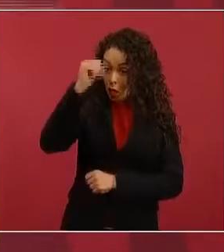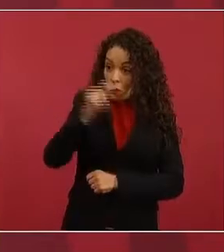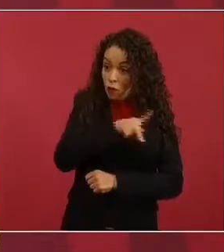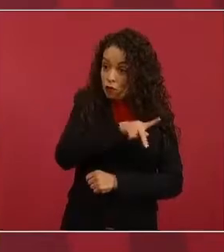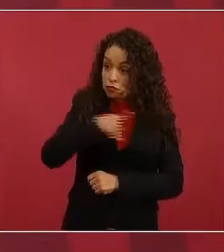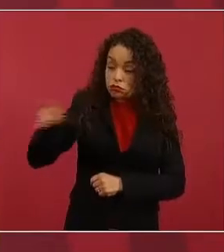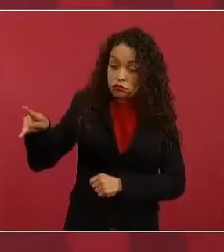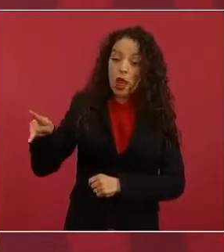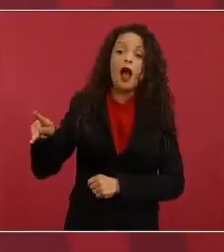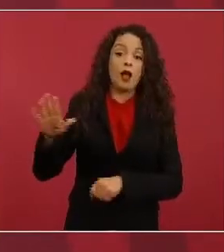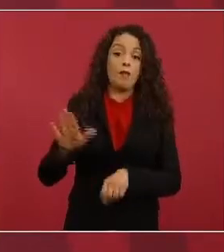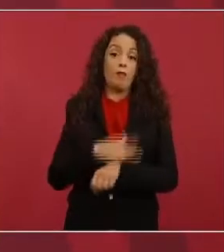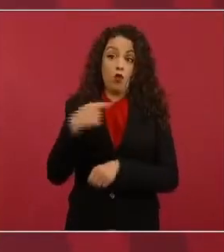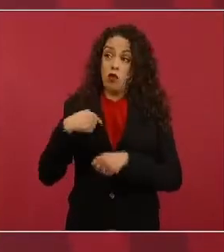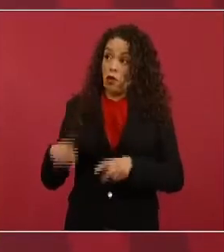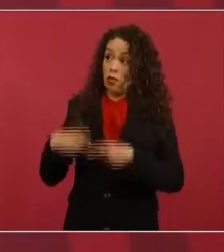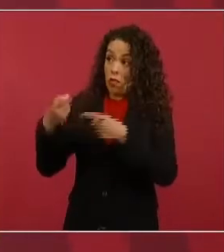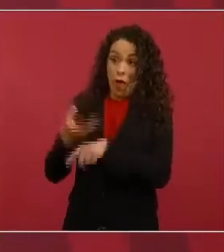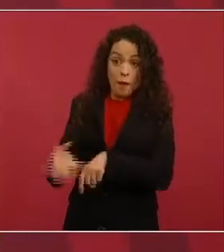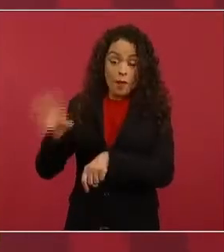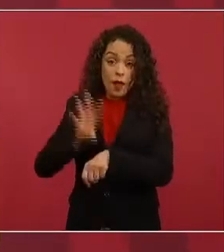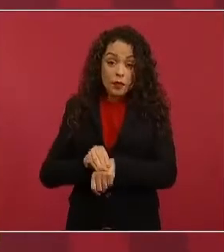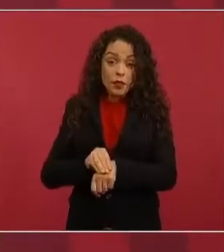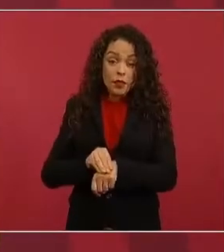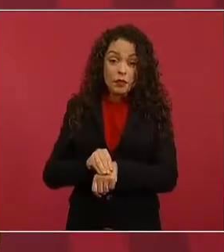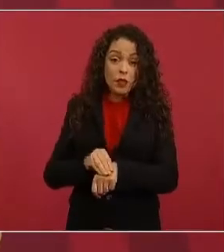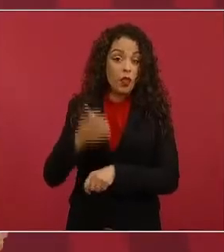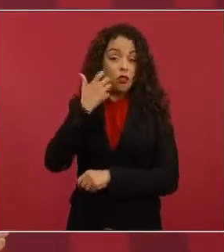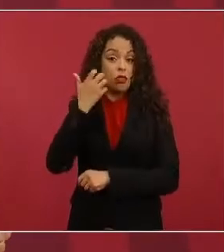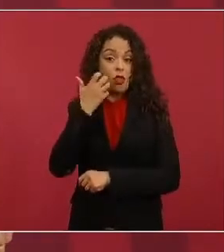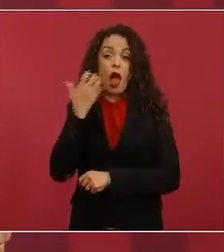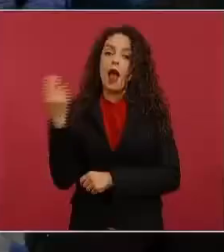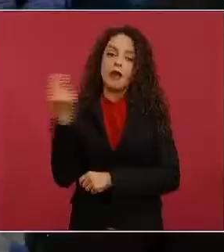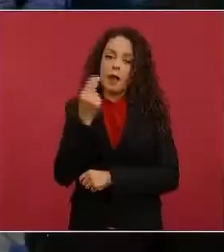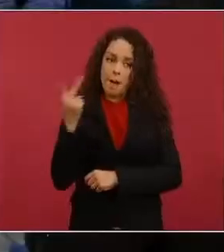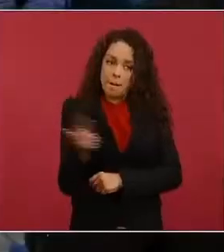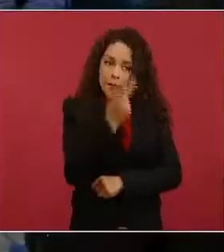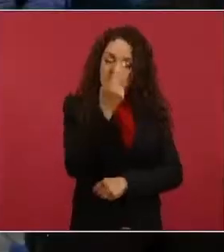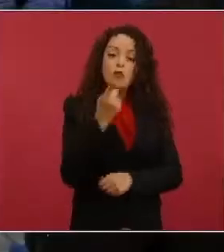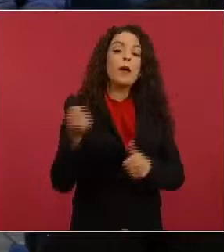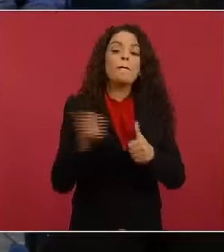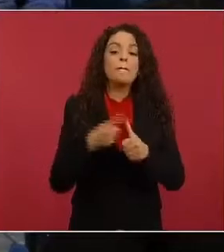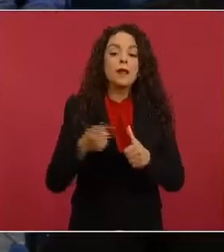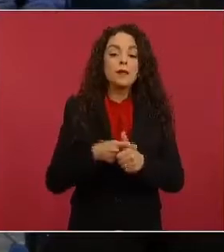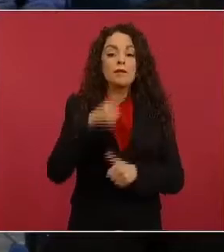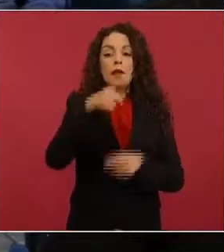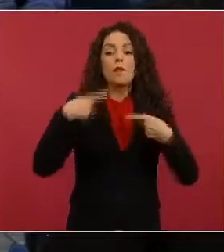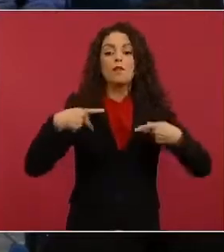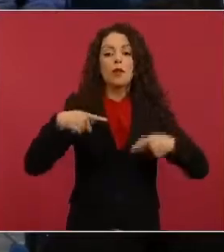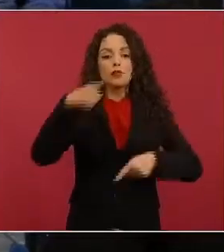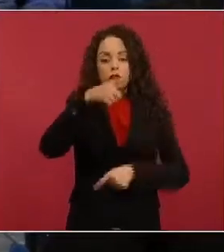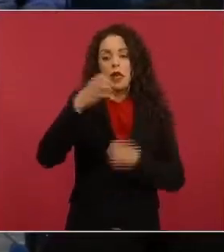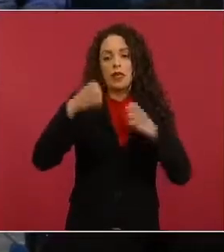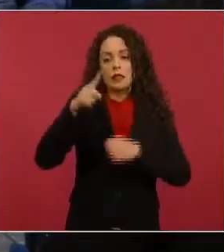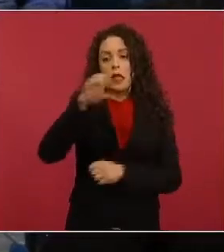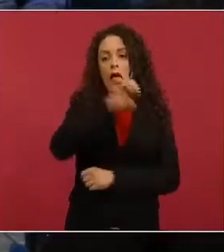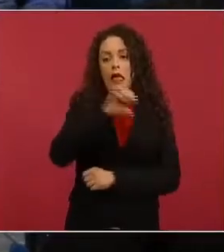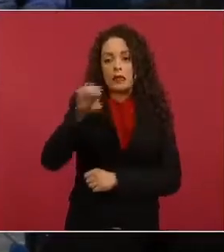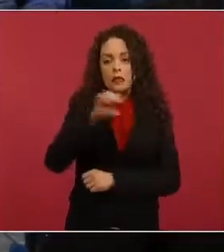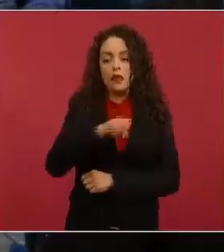íbamos nosotros a dar un permiso sin tomar en cuenta la opinión de la gente de Ensenada. Se hizo una consulta, se